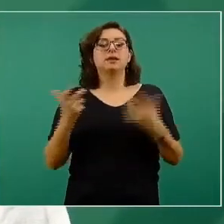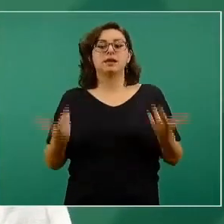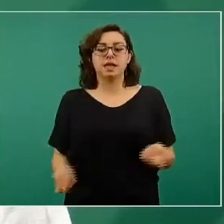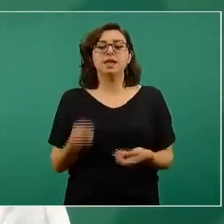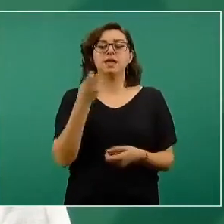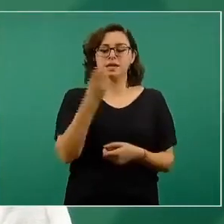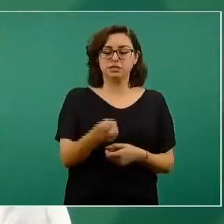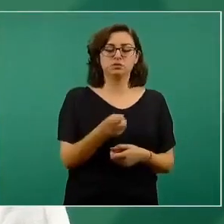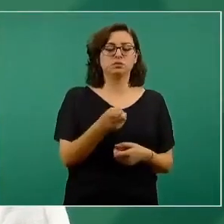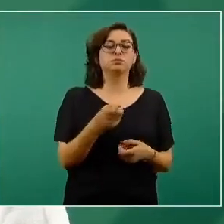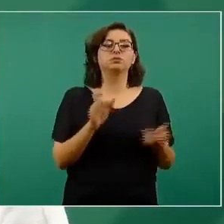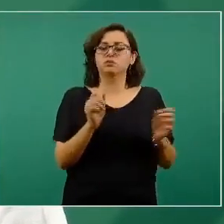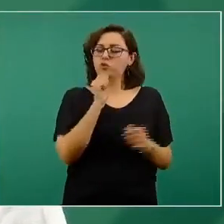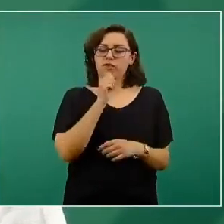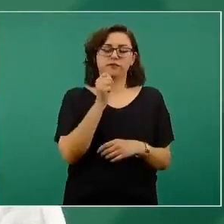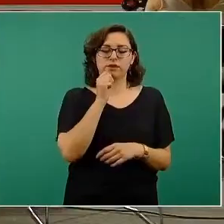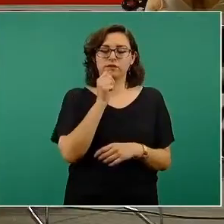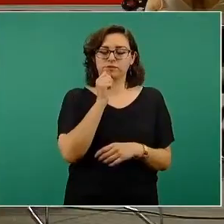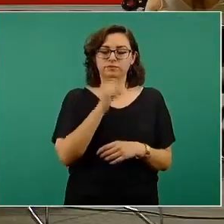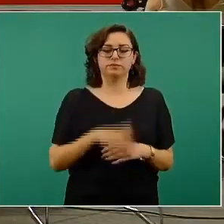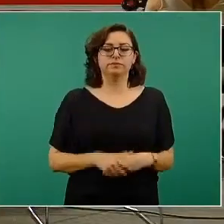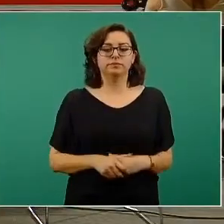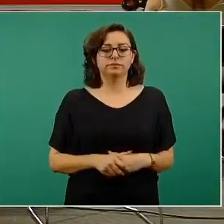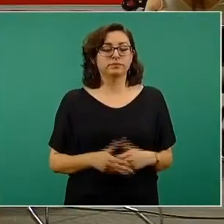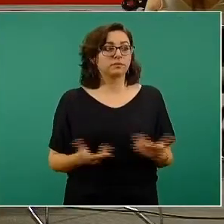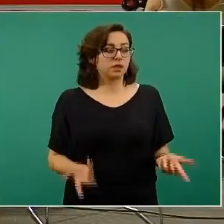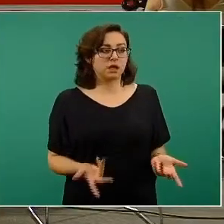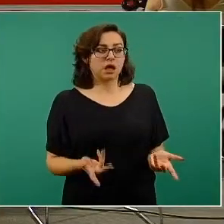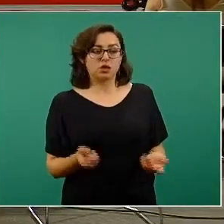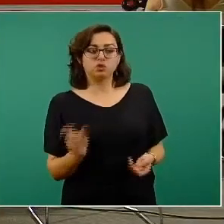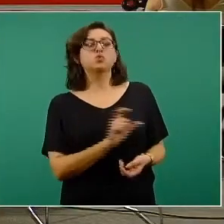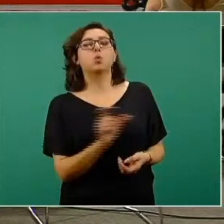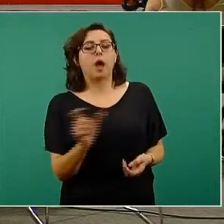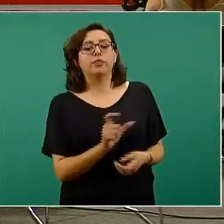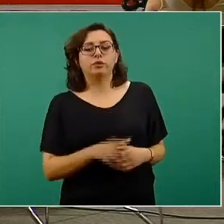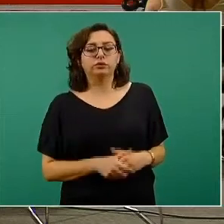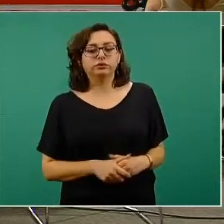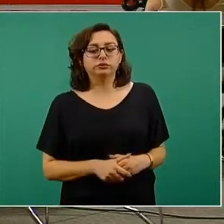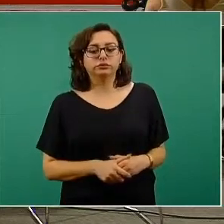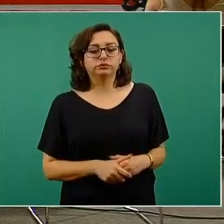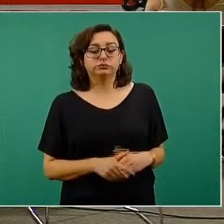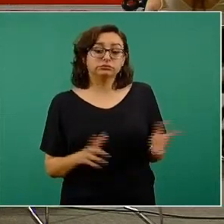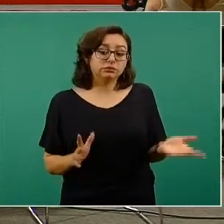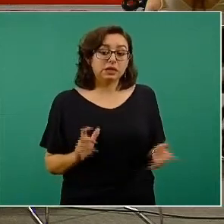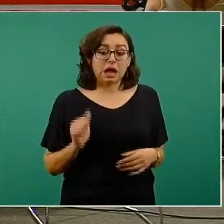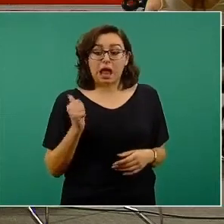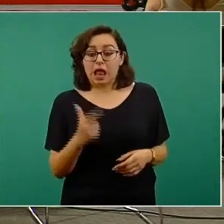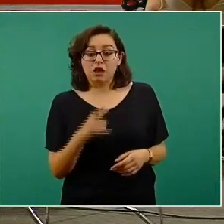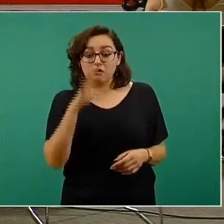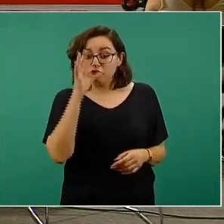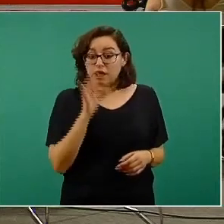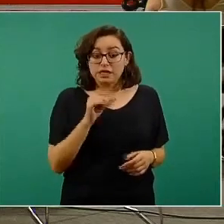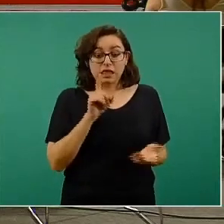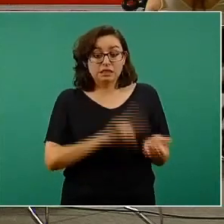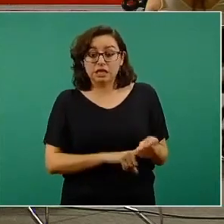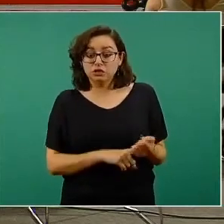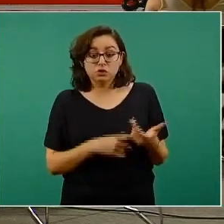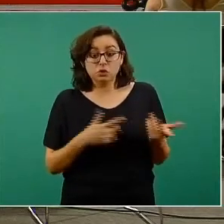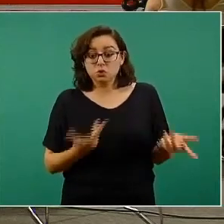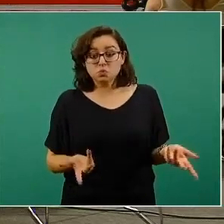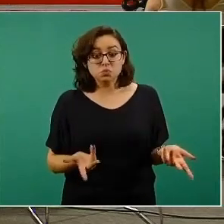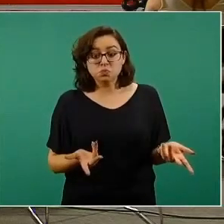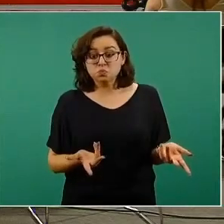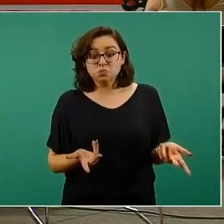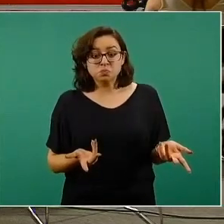no ha estado completo todavía. Entonces puede decir que, bueno, o se puede pensar de que ha habido una pequeña falla en lo que es el caso